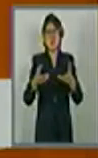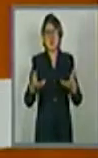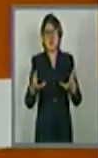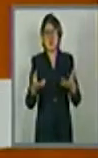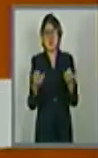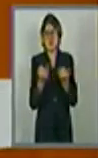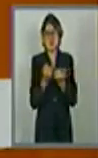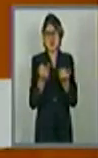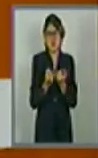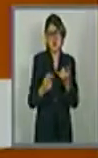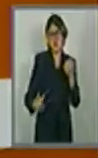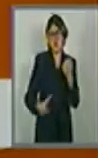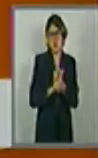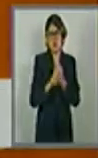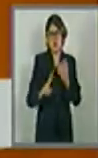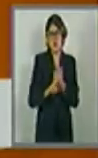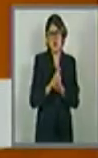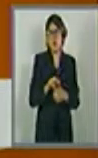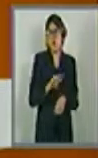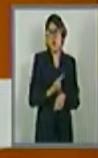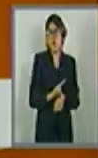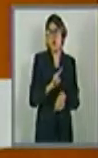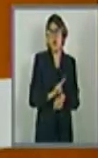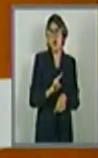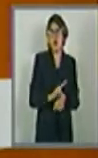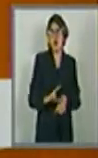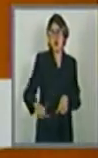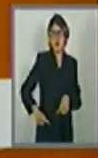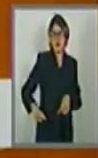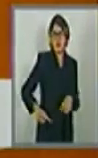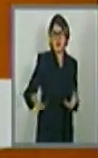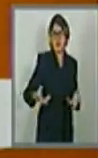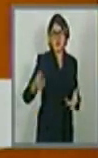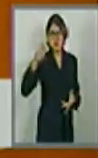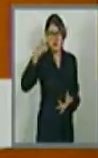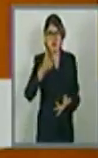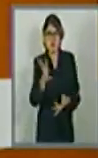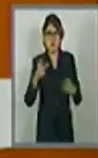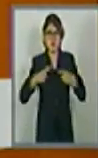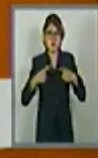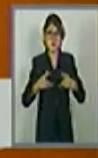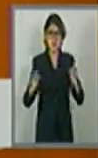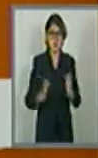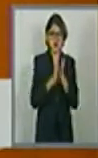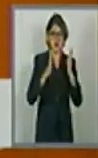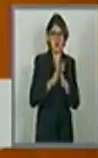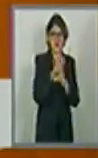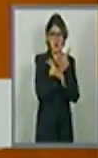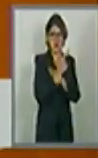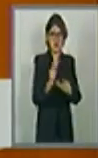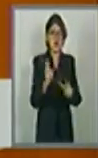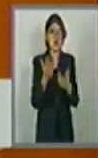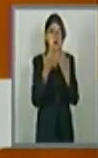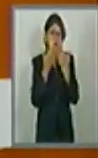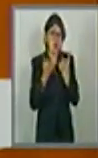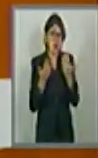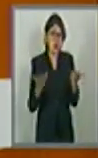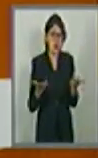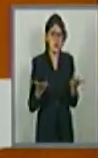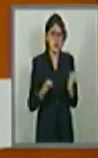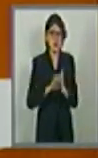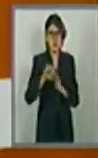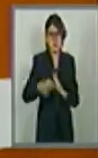inicia con acciones disfrazadas del gobierno que impiden la libre participación de los ciudadanos ya sea a través de